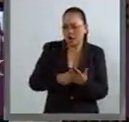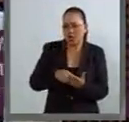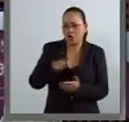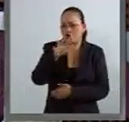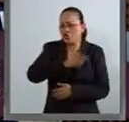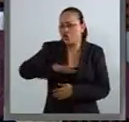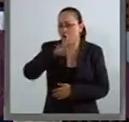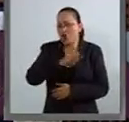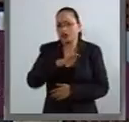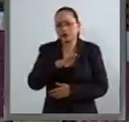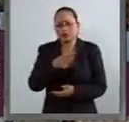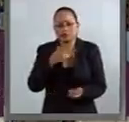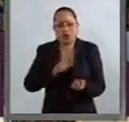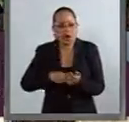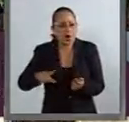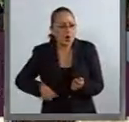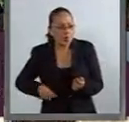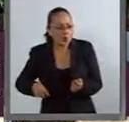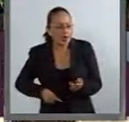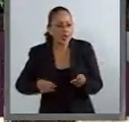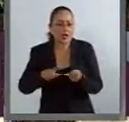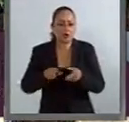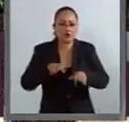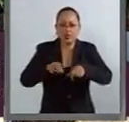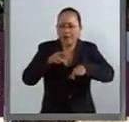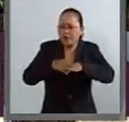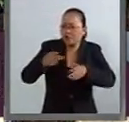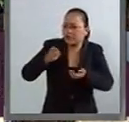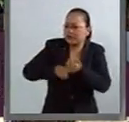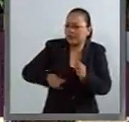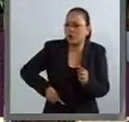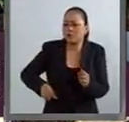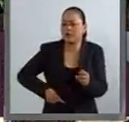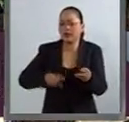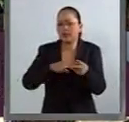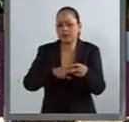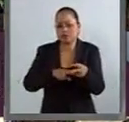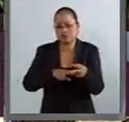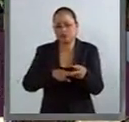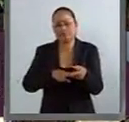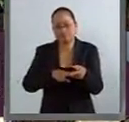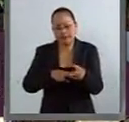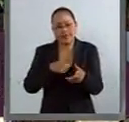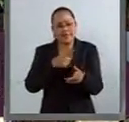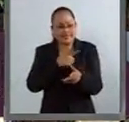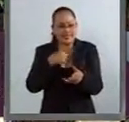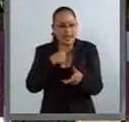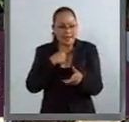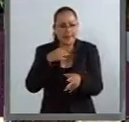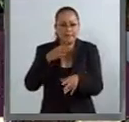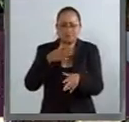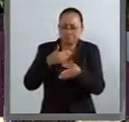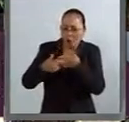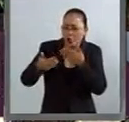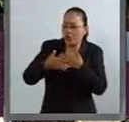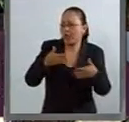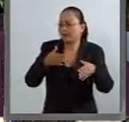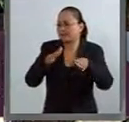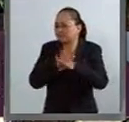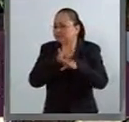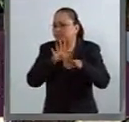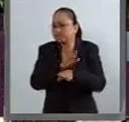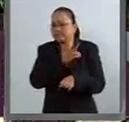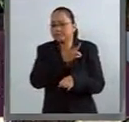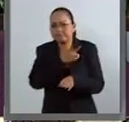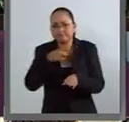aceptar que nuestros gobiernos, que los funcionarios públicos, pues deben actualizarse y deben adaptarse